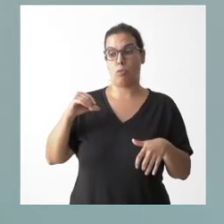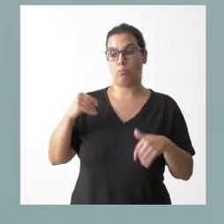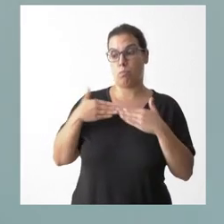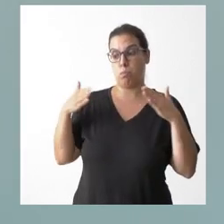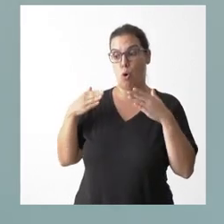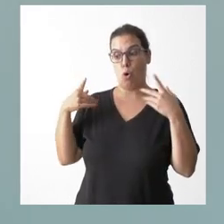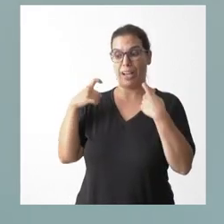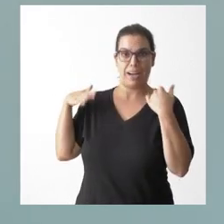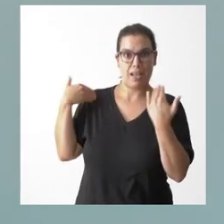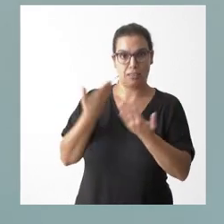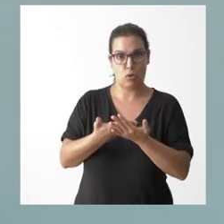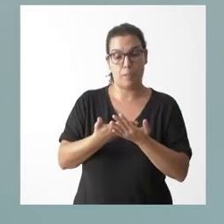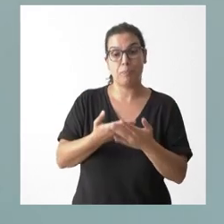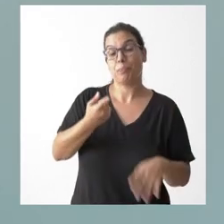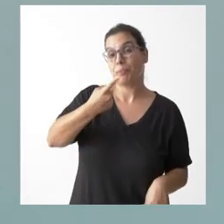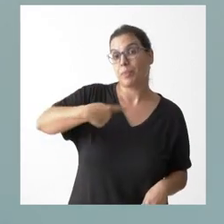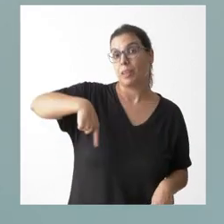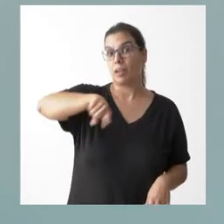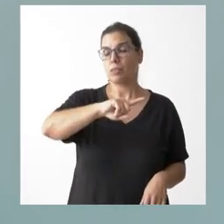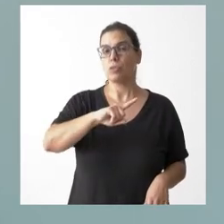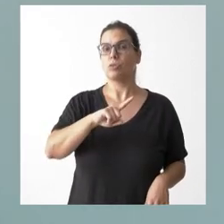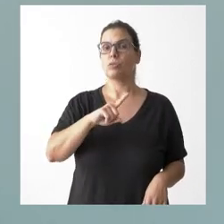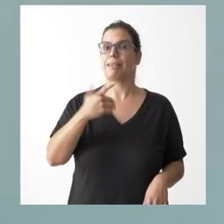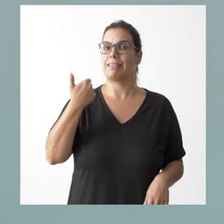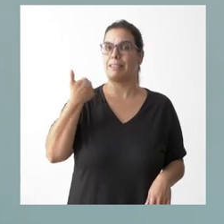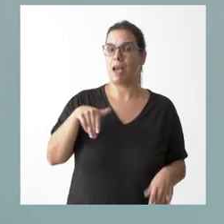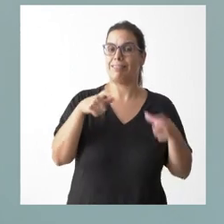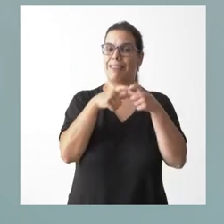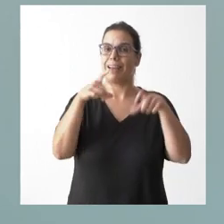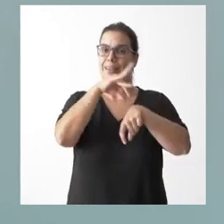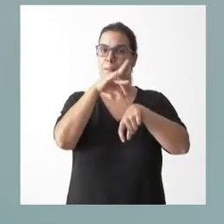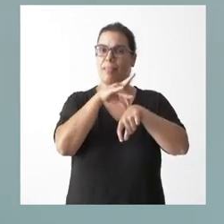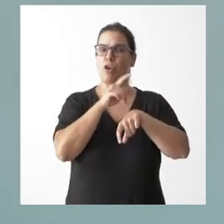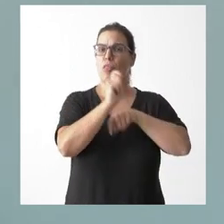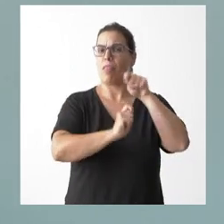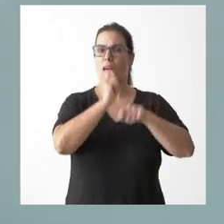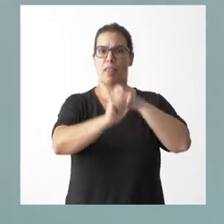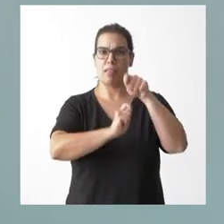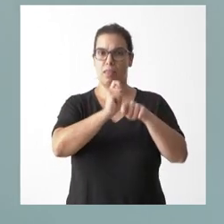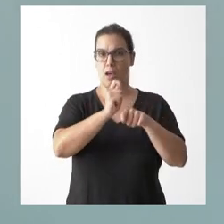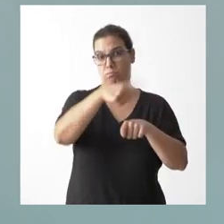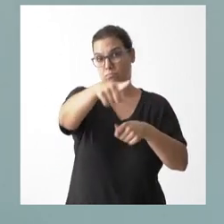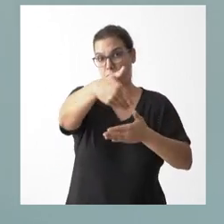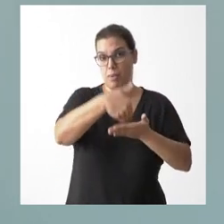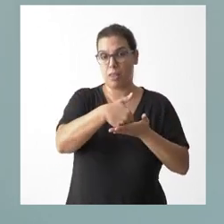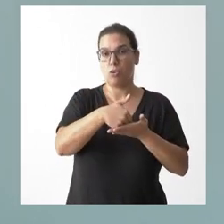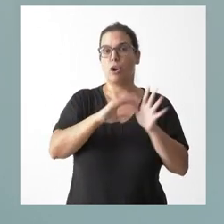guerra. De ellas hemos podido dar tarjeta sanitaria ya, porque lo han solicitado,